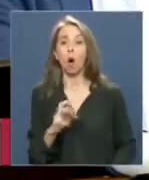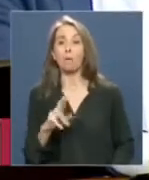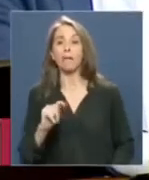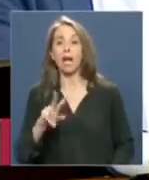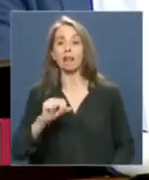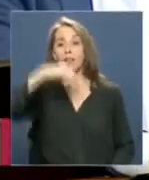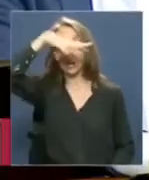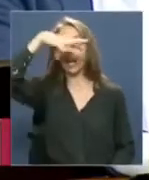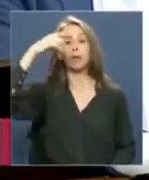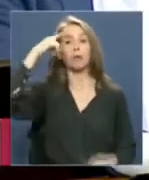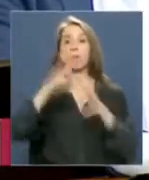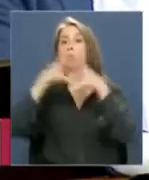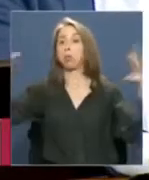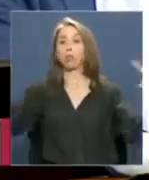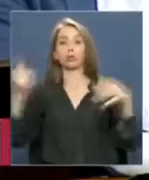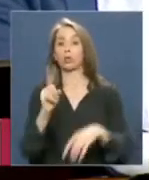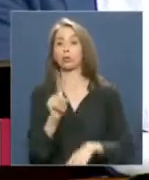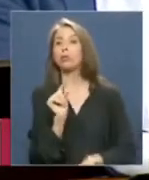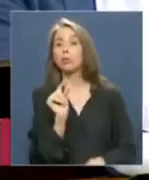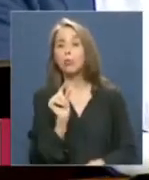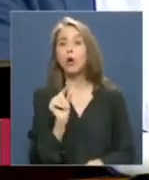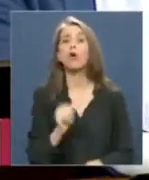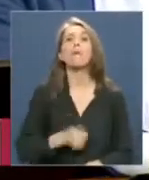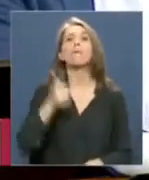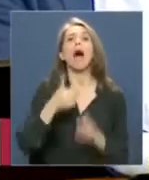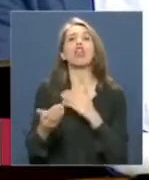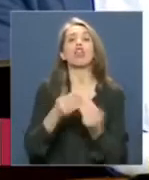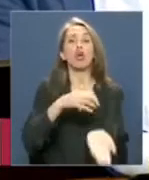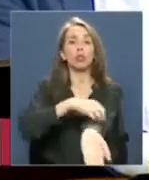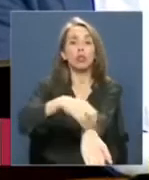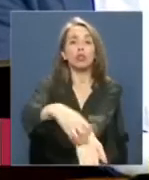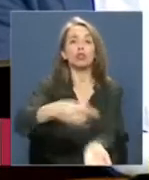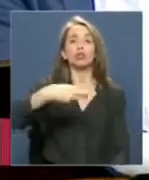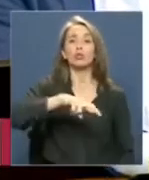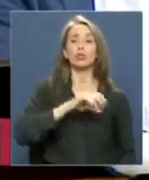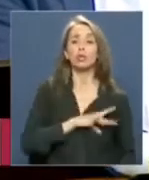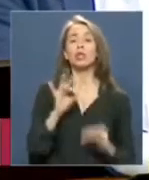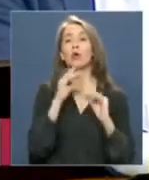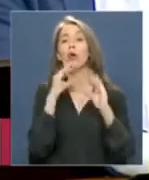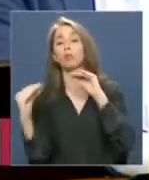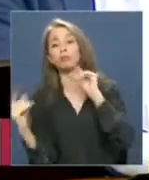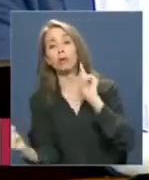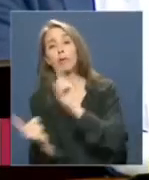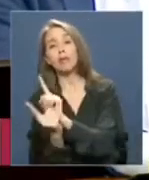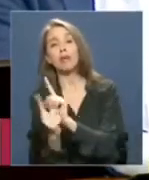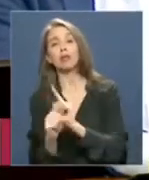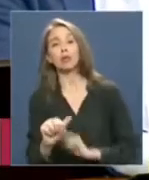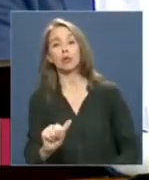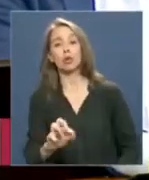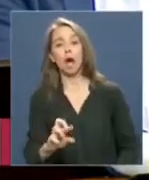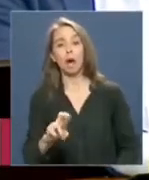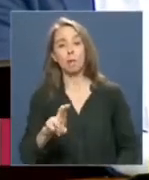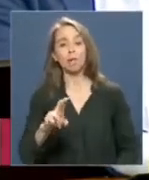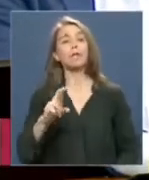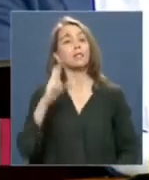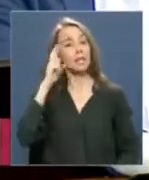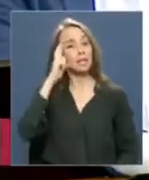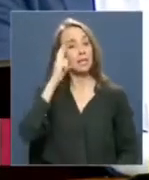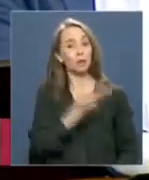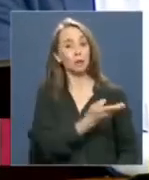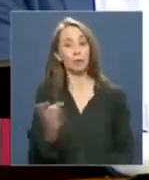son pocas, están básicamente en el sur de Chile, o con los APR. Bueno, en este contexto yo quiero recordarles,